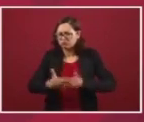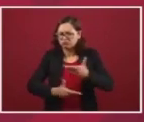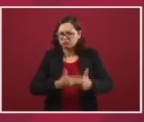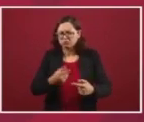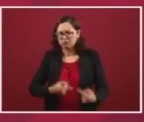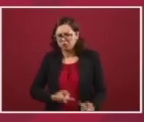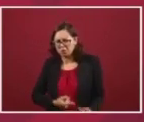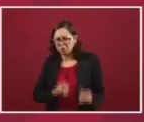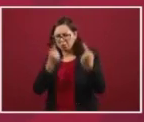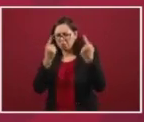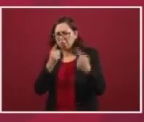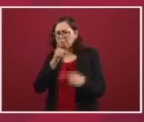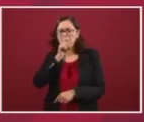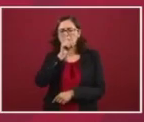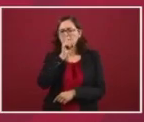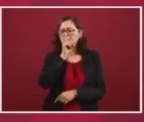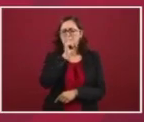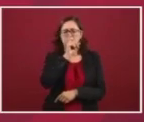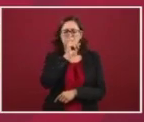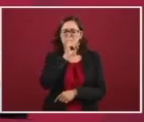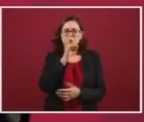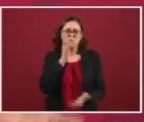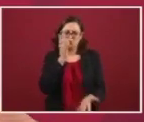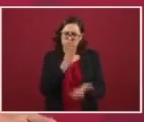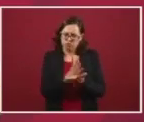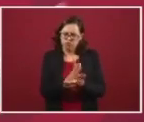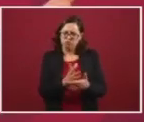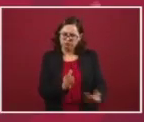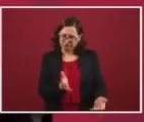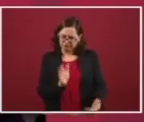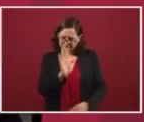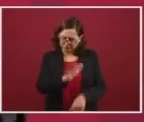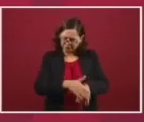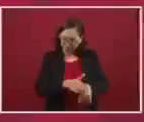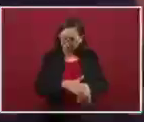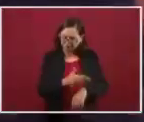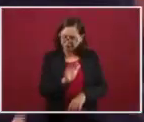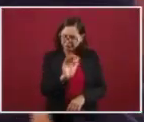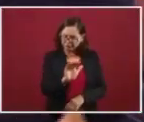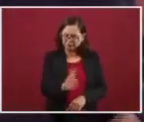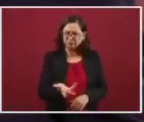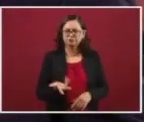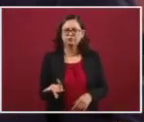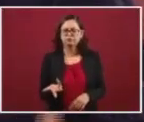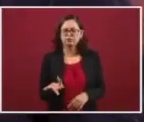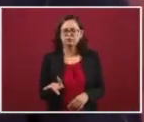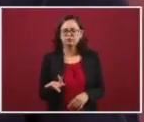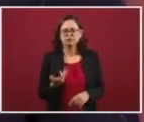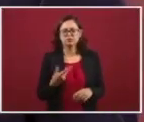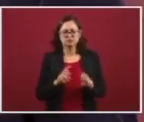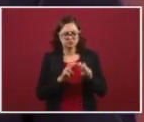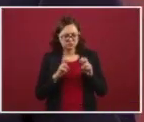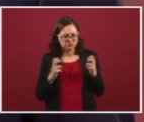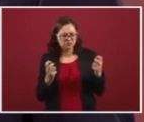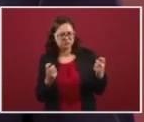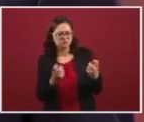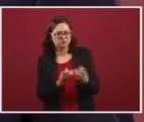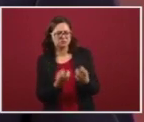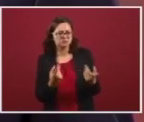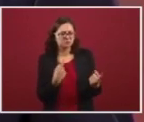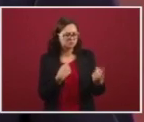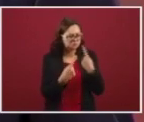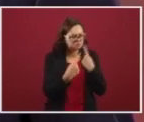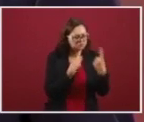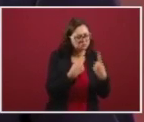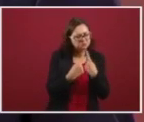ruptura. Nada más decirles, oigan, si estamos sentados